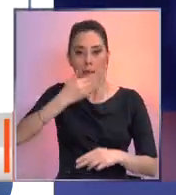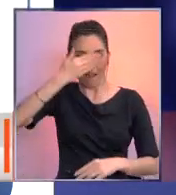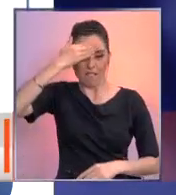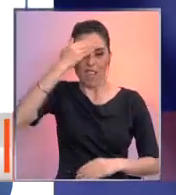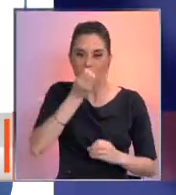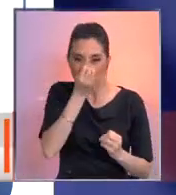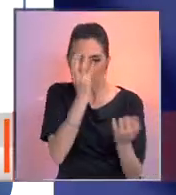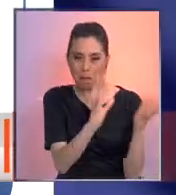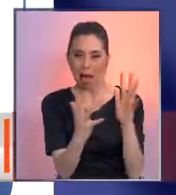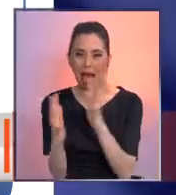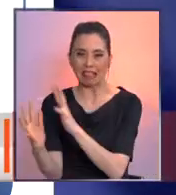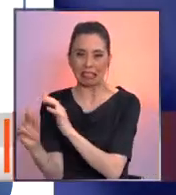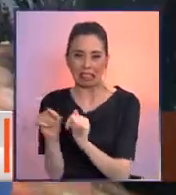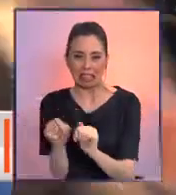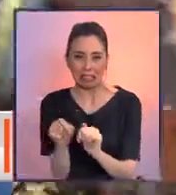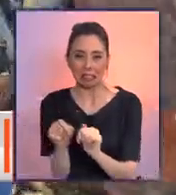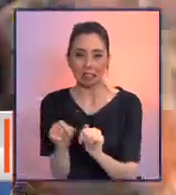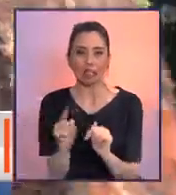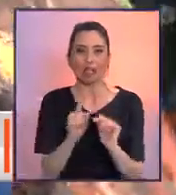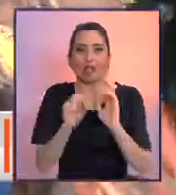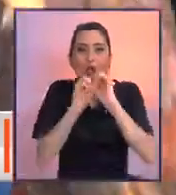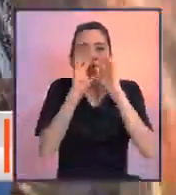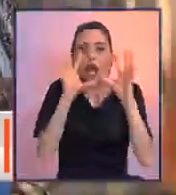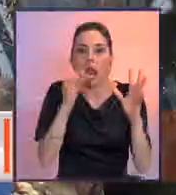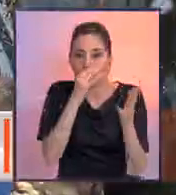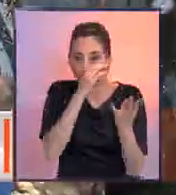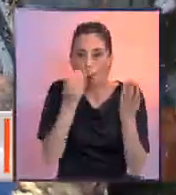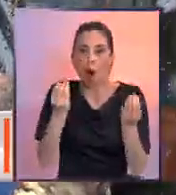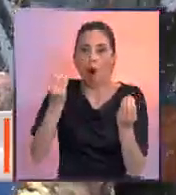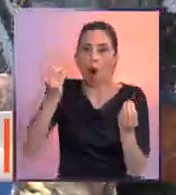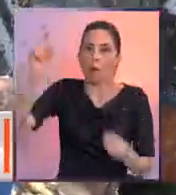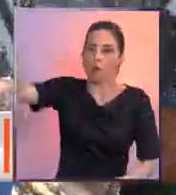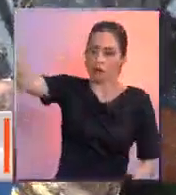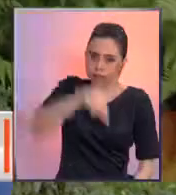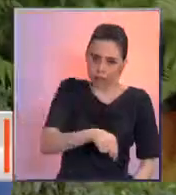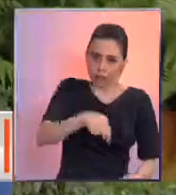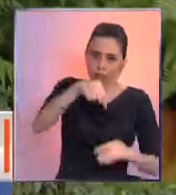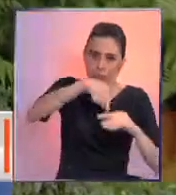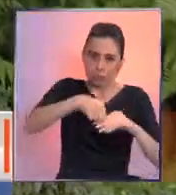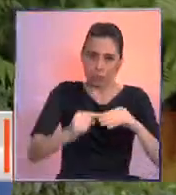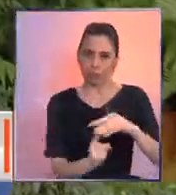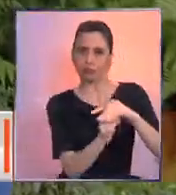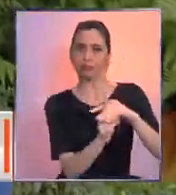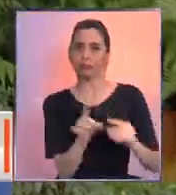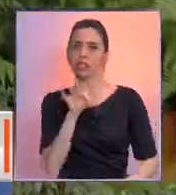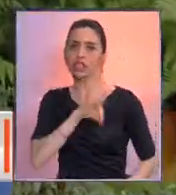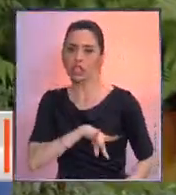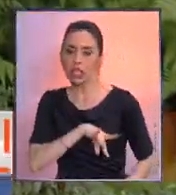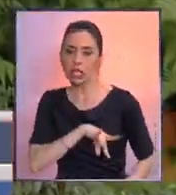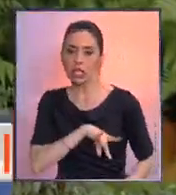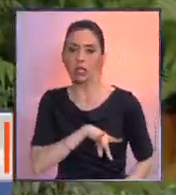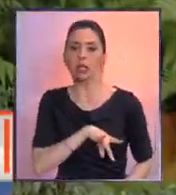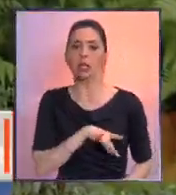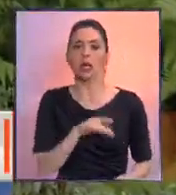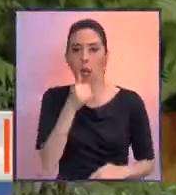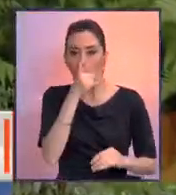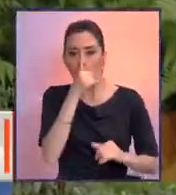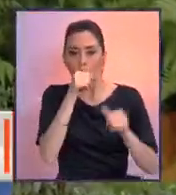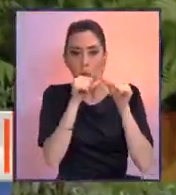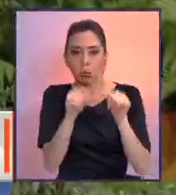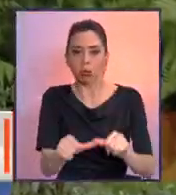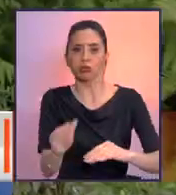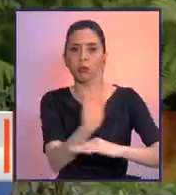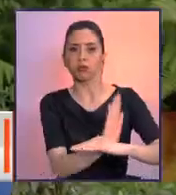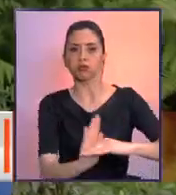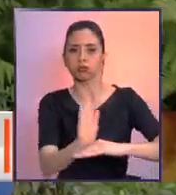matorrales, de la cual aún no se tiene claridad de cómo llegó a Chile. Creemos que lo más probable es que haya estado por mucho tiempo y